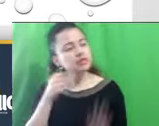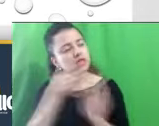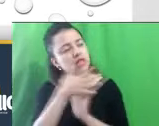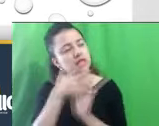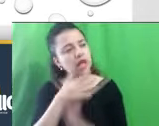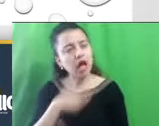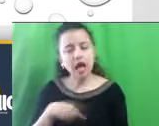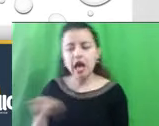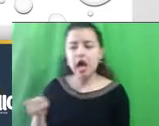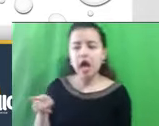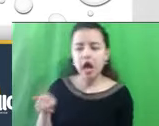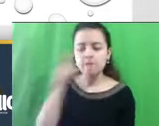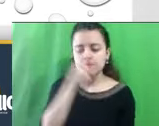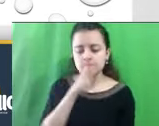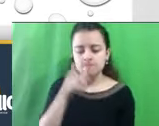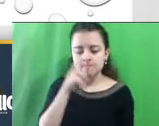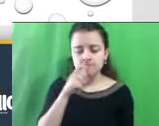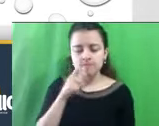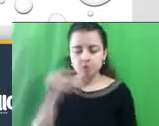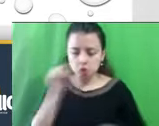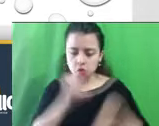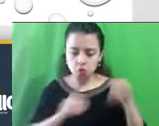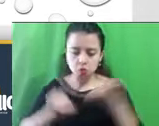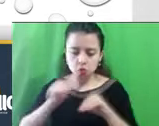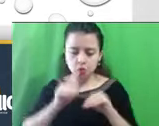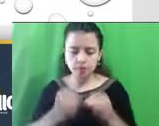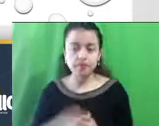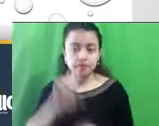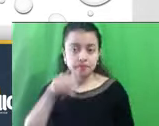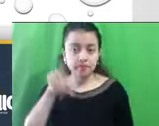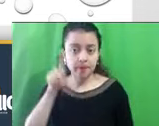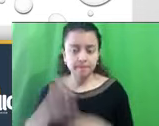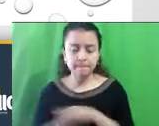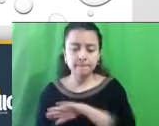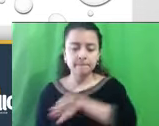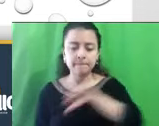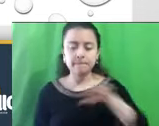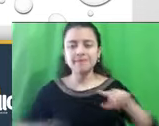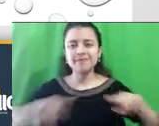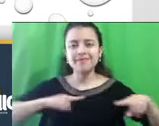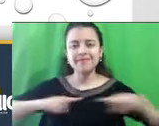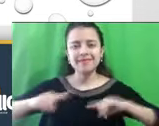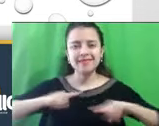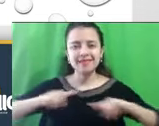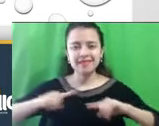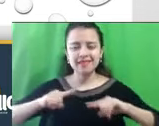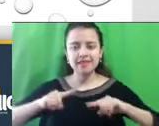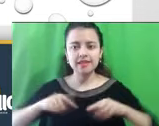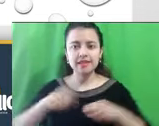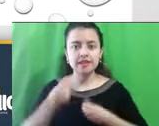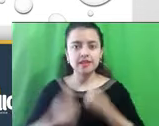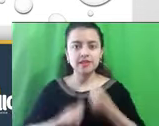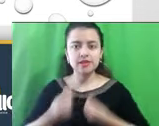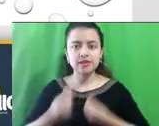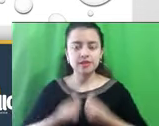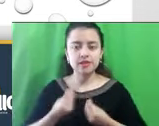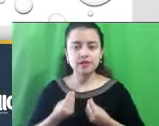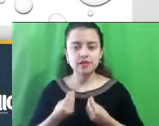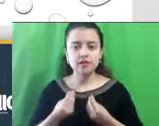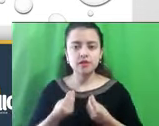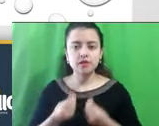En cuanto a la gestión administrativa, se logró la construcción y adecuación de un baño en planta Guapucha, pues este